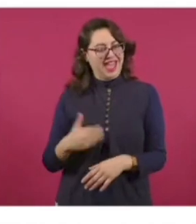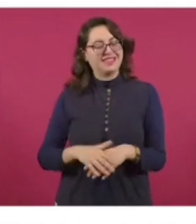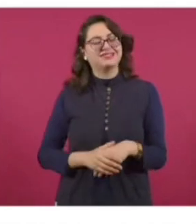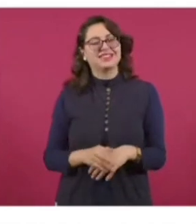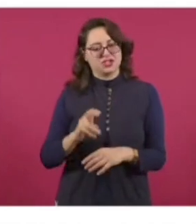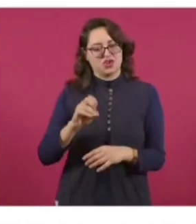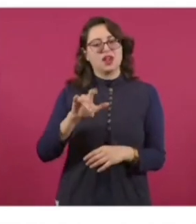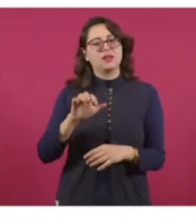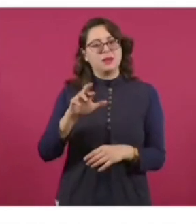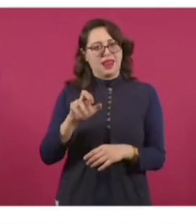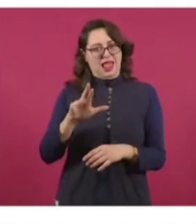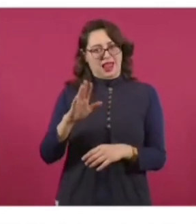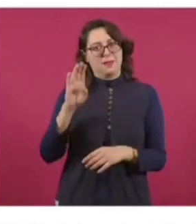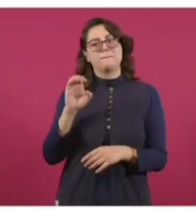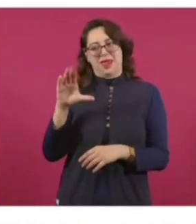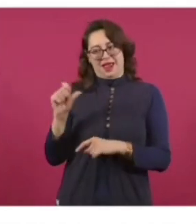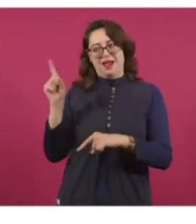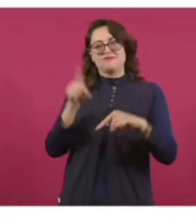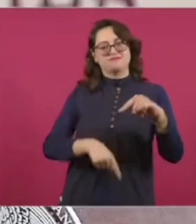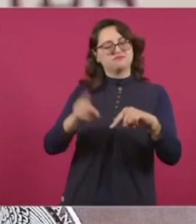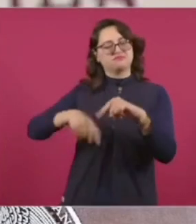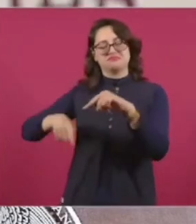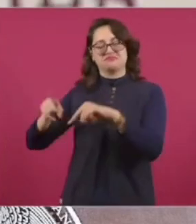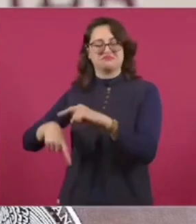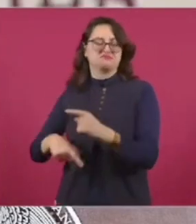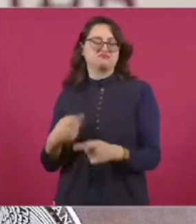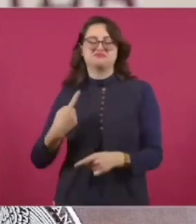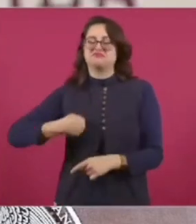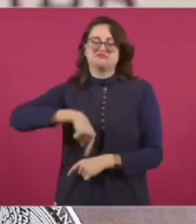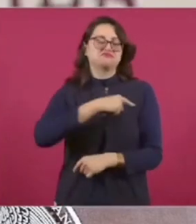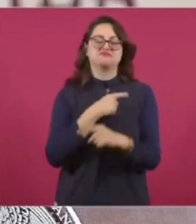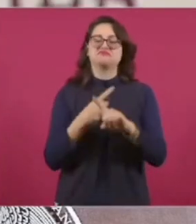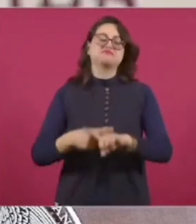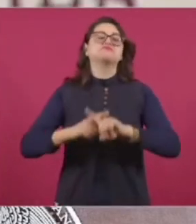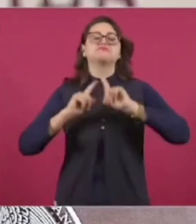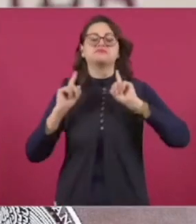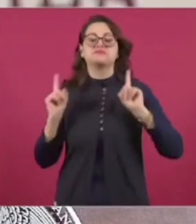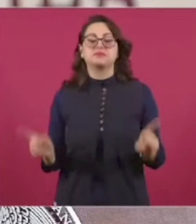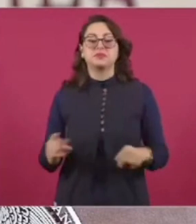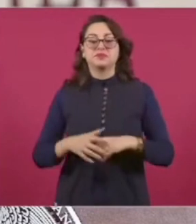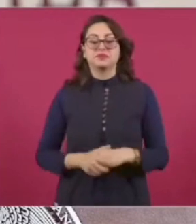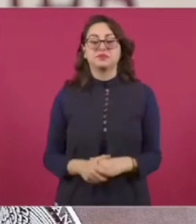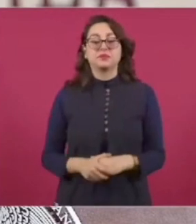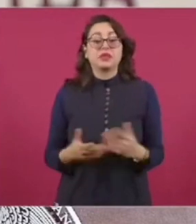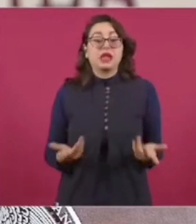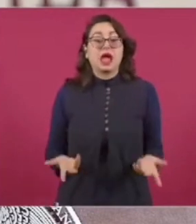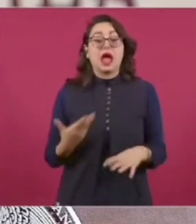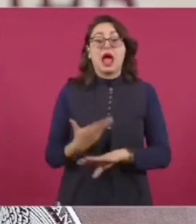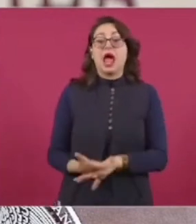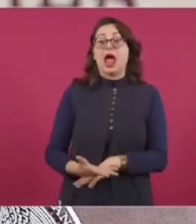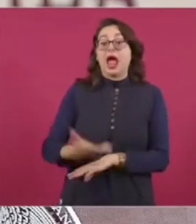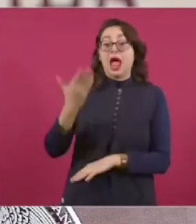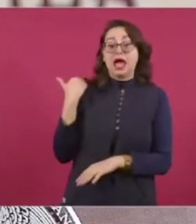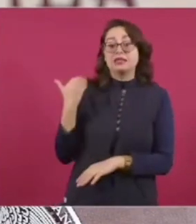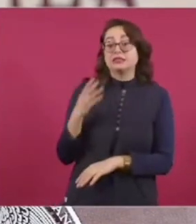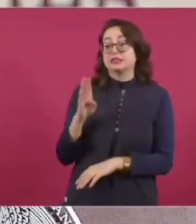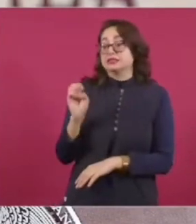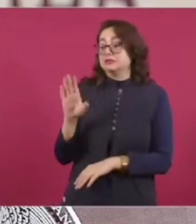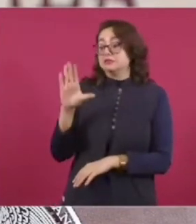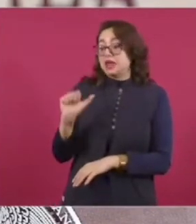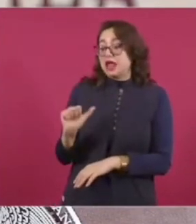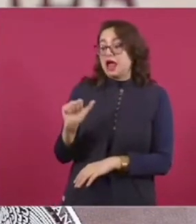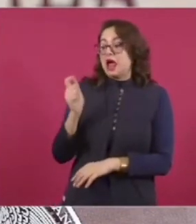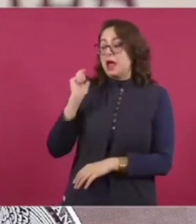periodo neoliberal. En algunas instituciones, las becas eran empleadas para el pago de cuotas de inscripción. Escuchen, esto